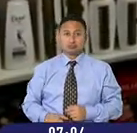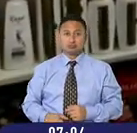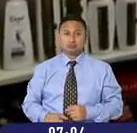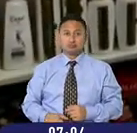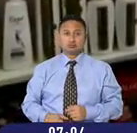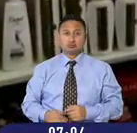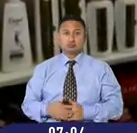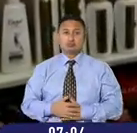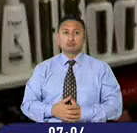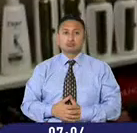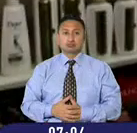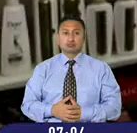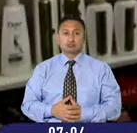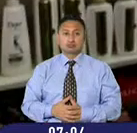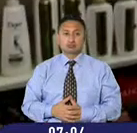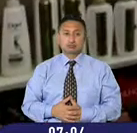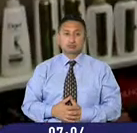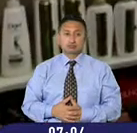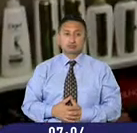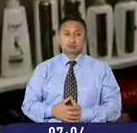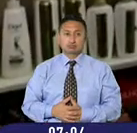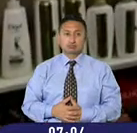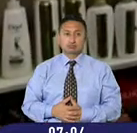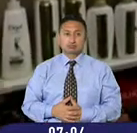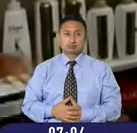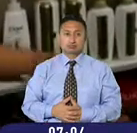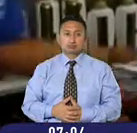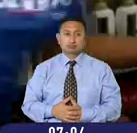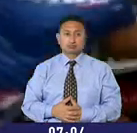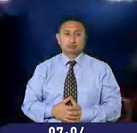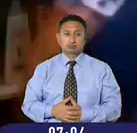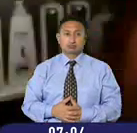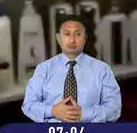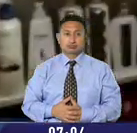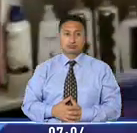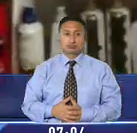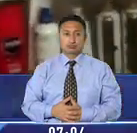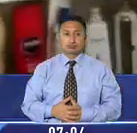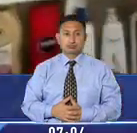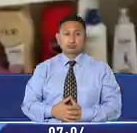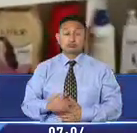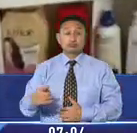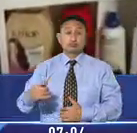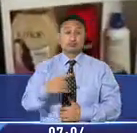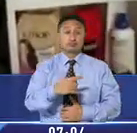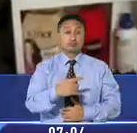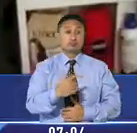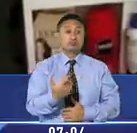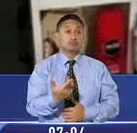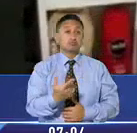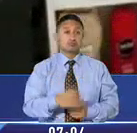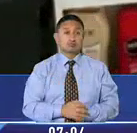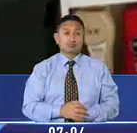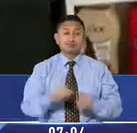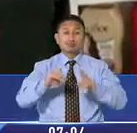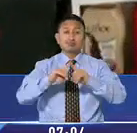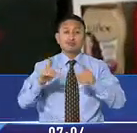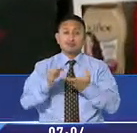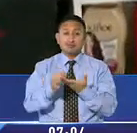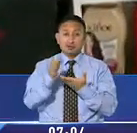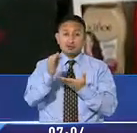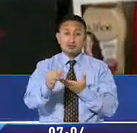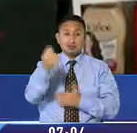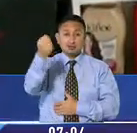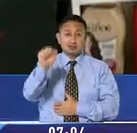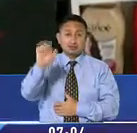Esto sería 2.52. Esto sería el 3.52. Se trató de un operativo ejecutado en distintos cantones de la